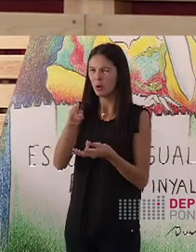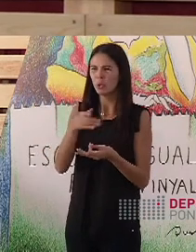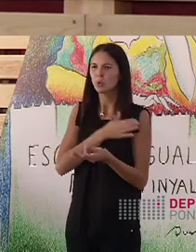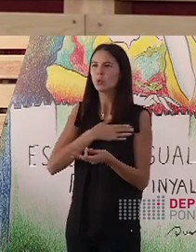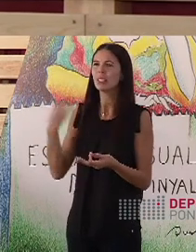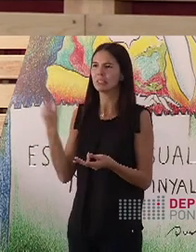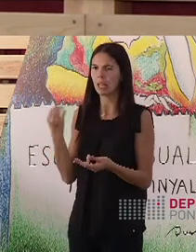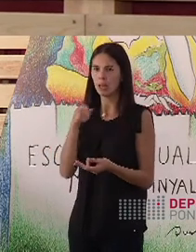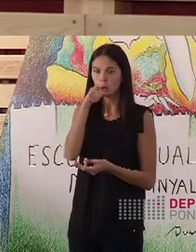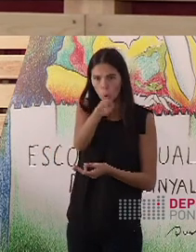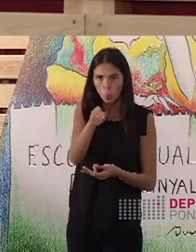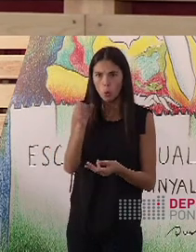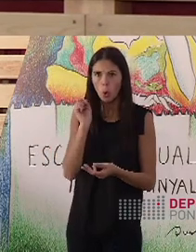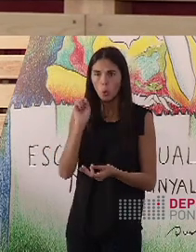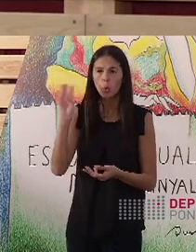todos os clubs.